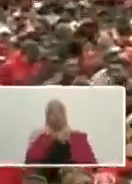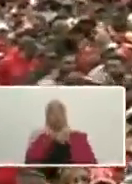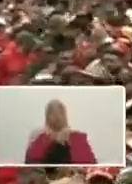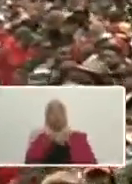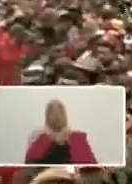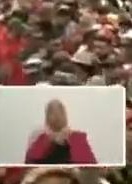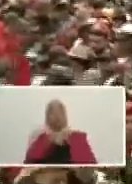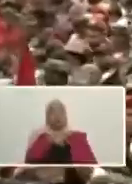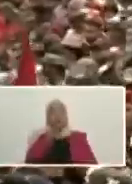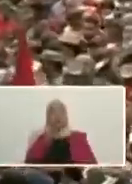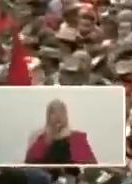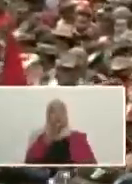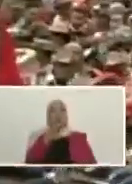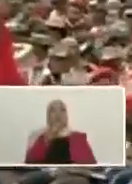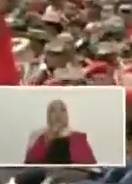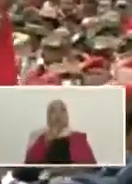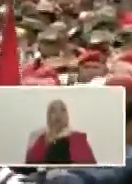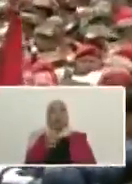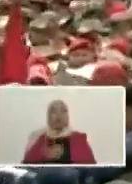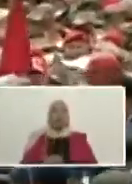de aquellos polvos,